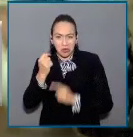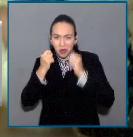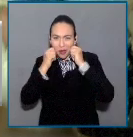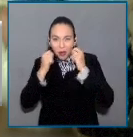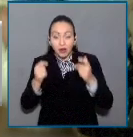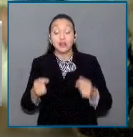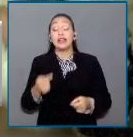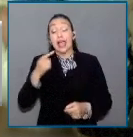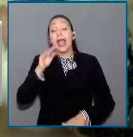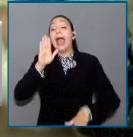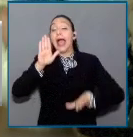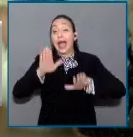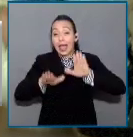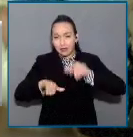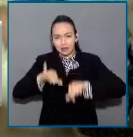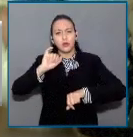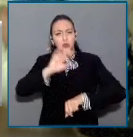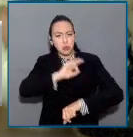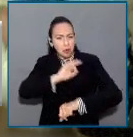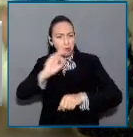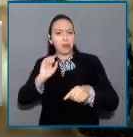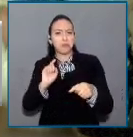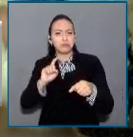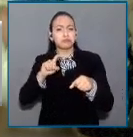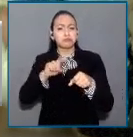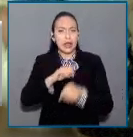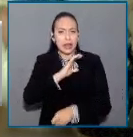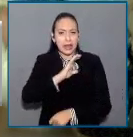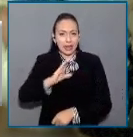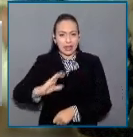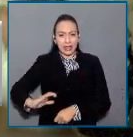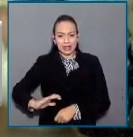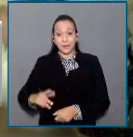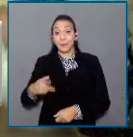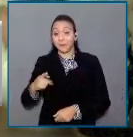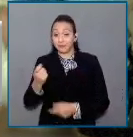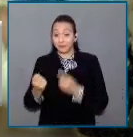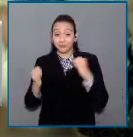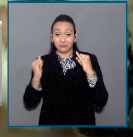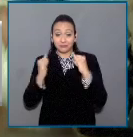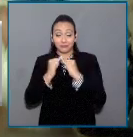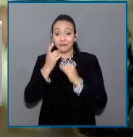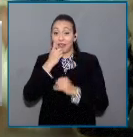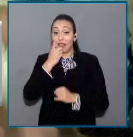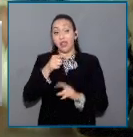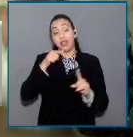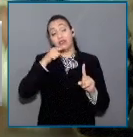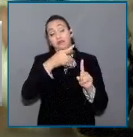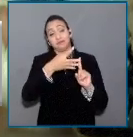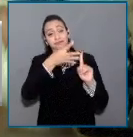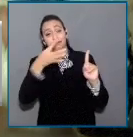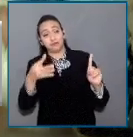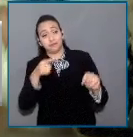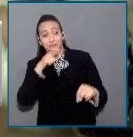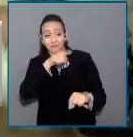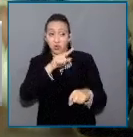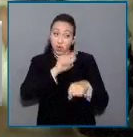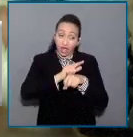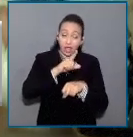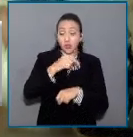logra que les retiren las constancias, cuando se les sorprende, cuando se hace muy